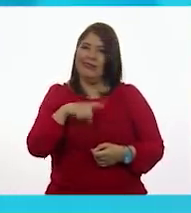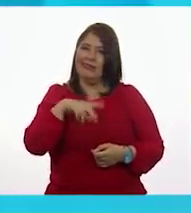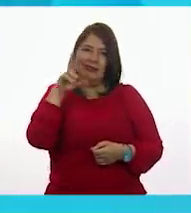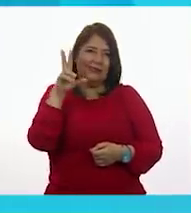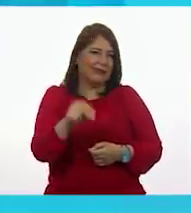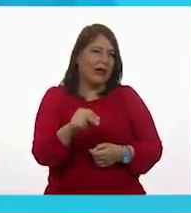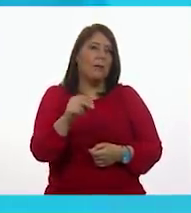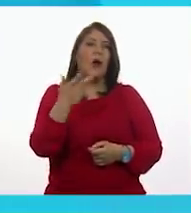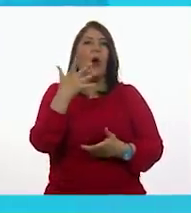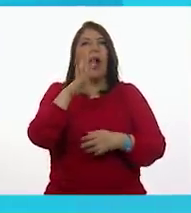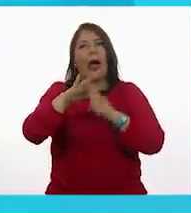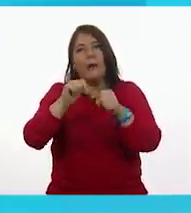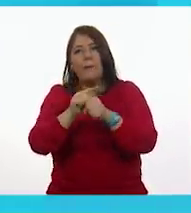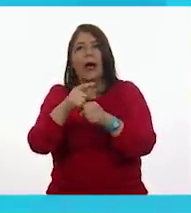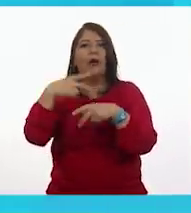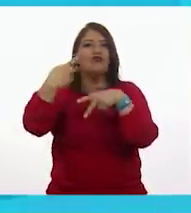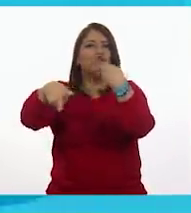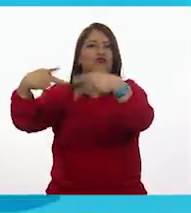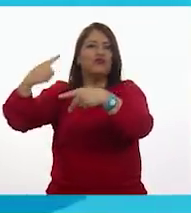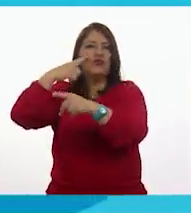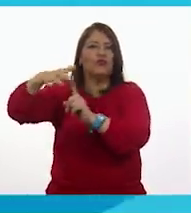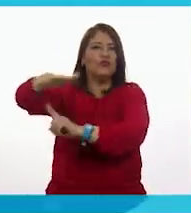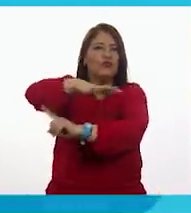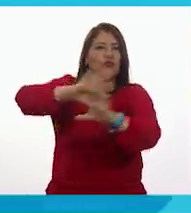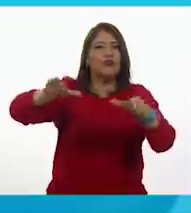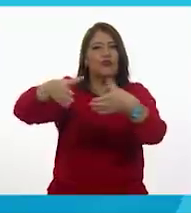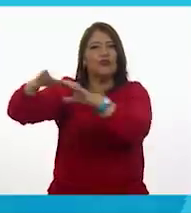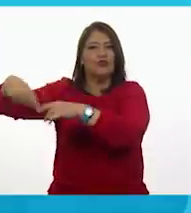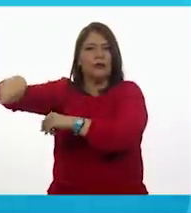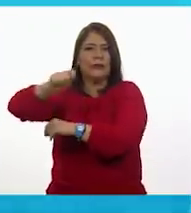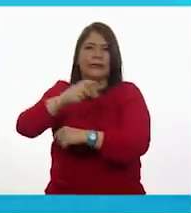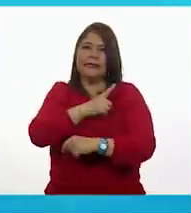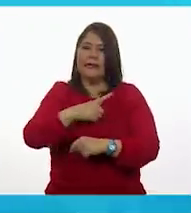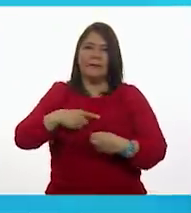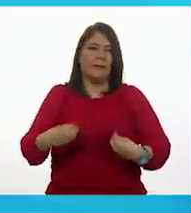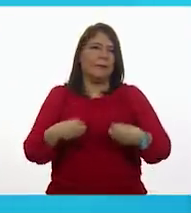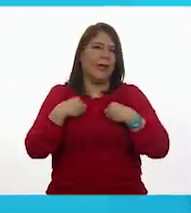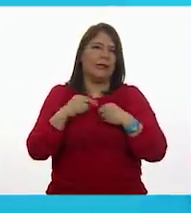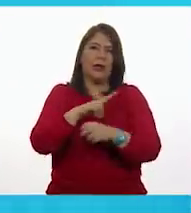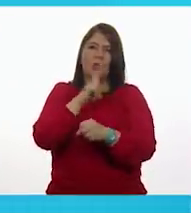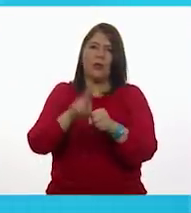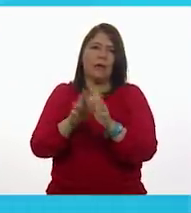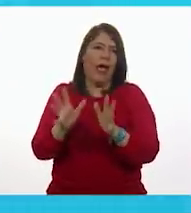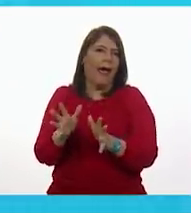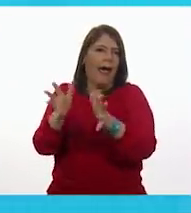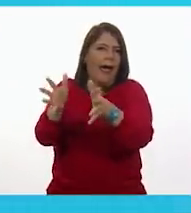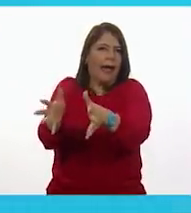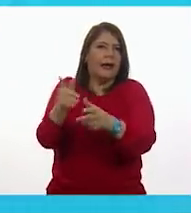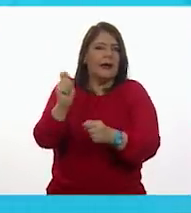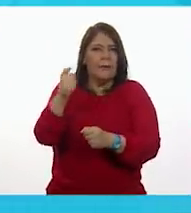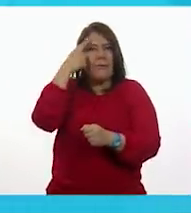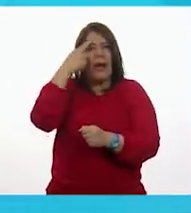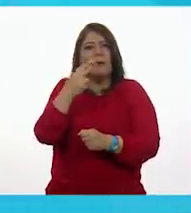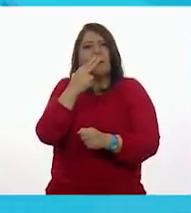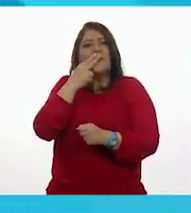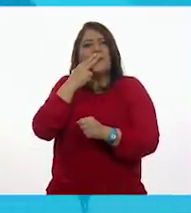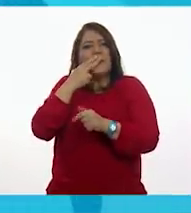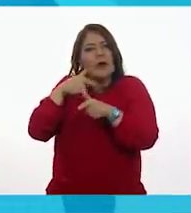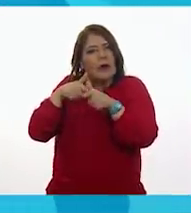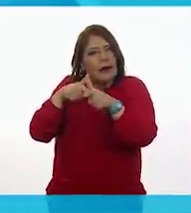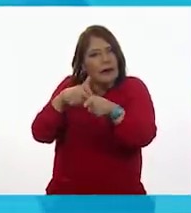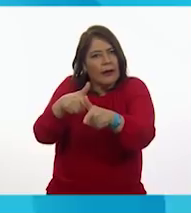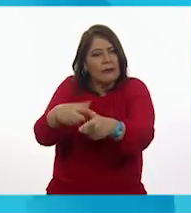animales silvestres tienen que vivir en su hábitat natural. Esa es la mejor manera de preservar la especie